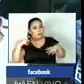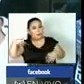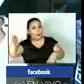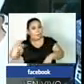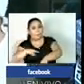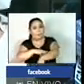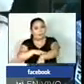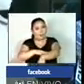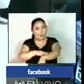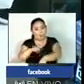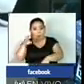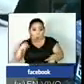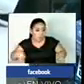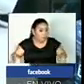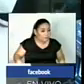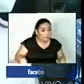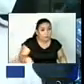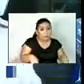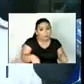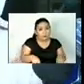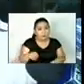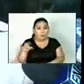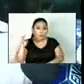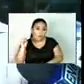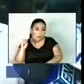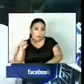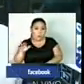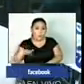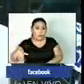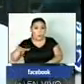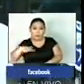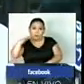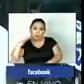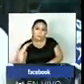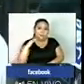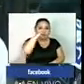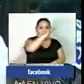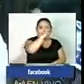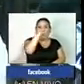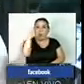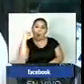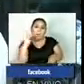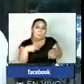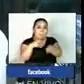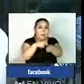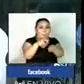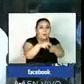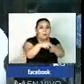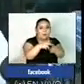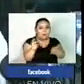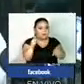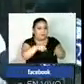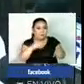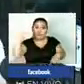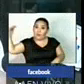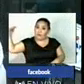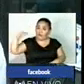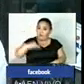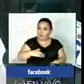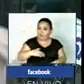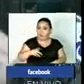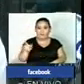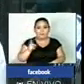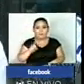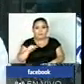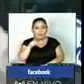con tu maleta o saliste del aeropuerto de cualquier país, te montas en el avión y te venís a tu casa. O sea, hay